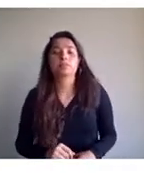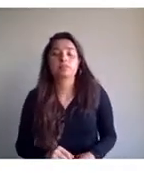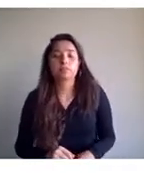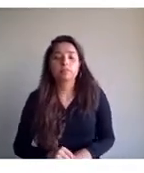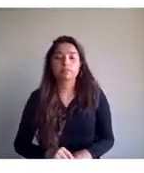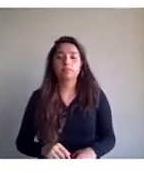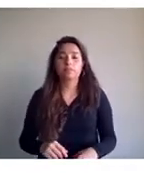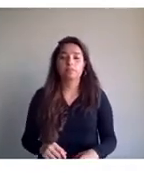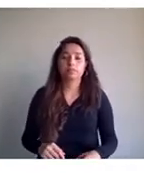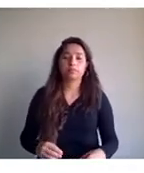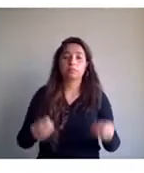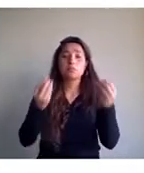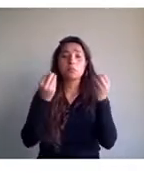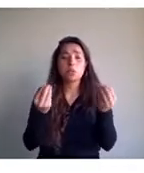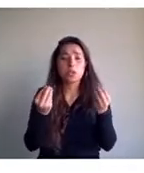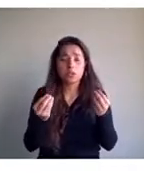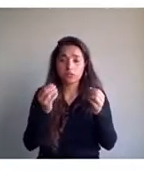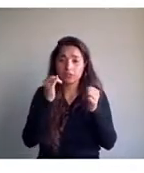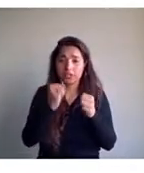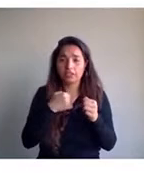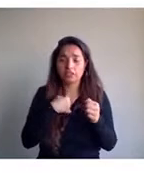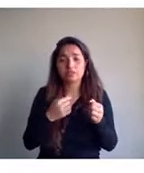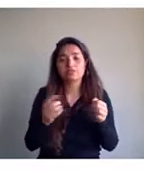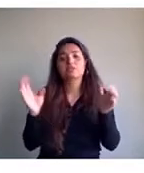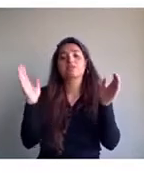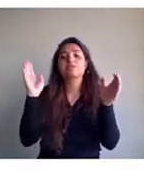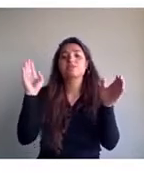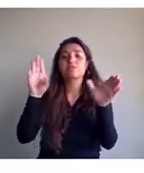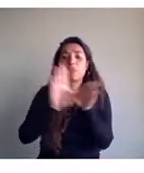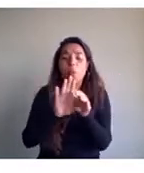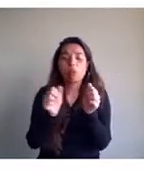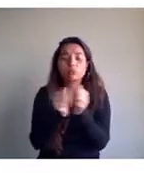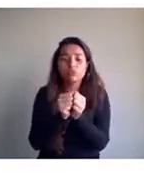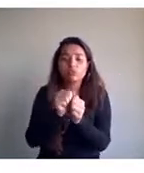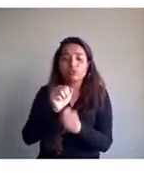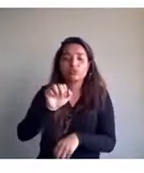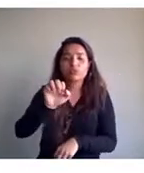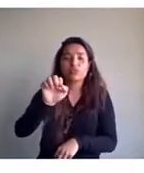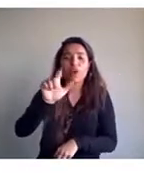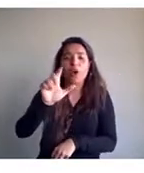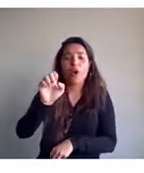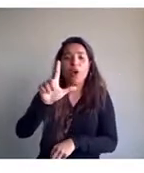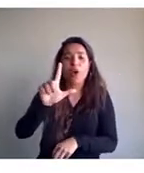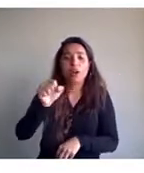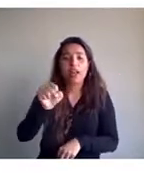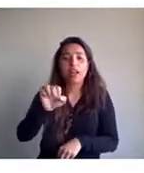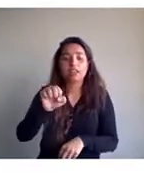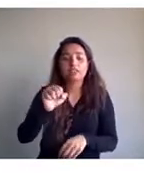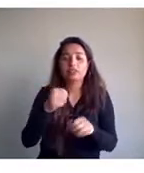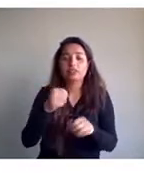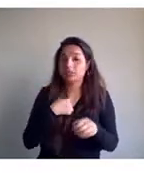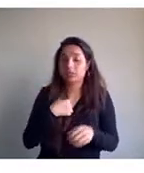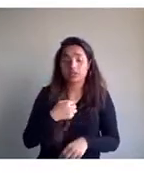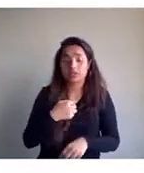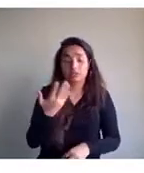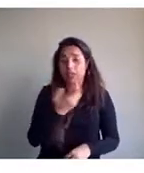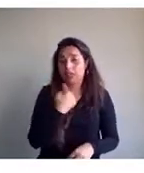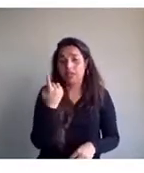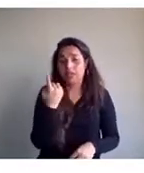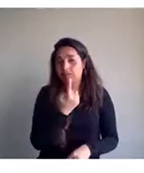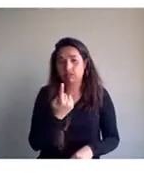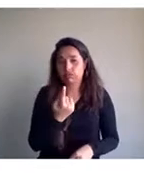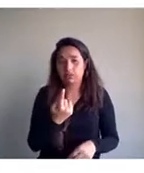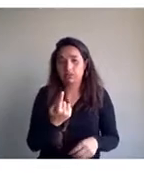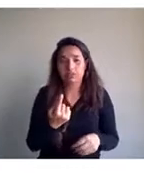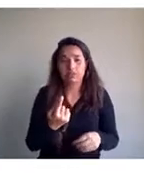bueno pues si me uno las palabras de andalucía doctor carrillo ha sido para nosotros un honor como siempre contar con ustedes con